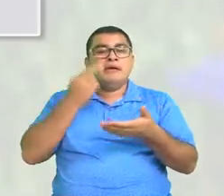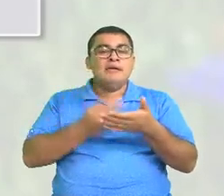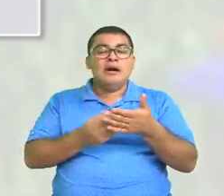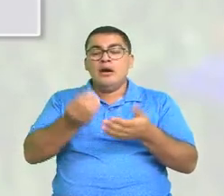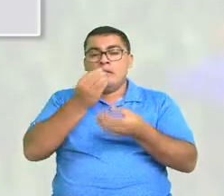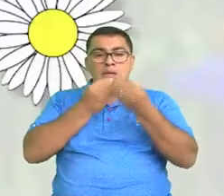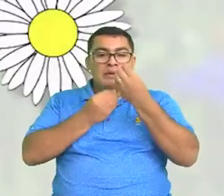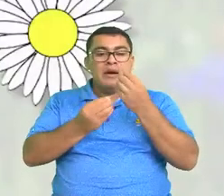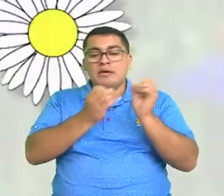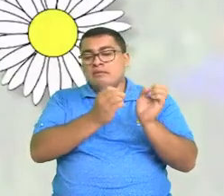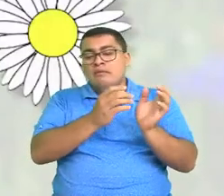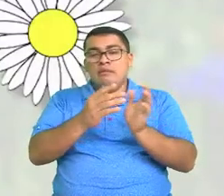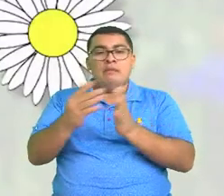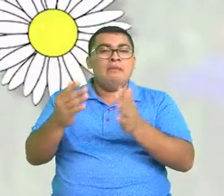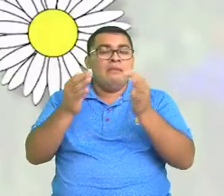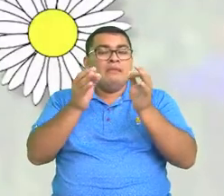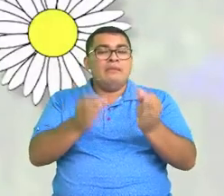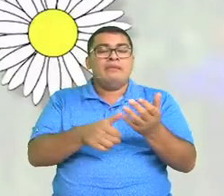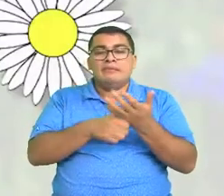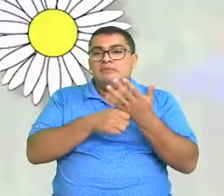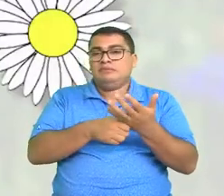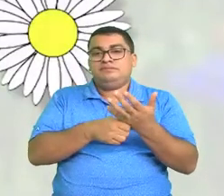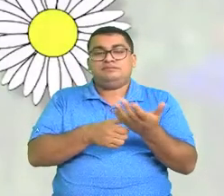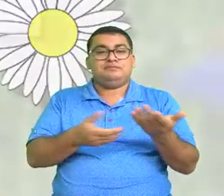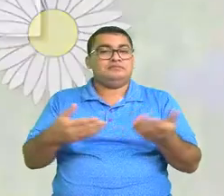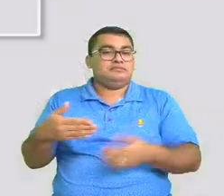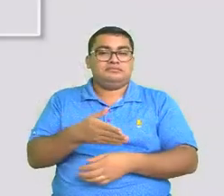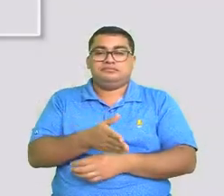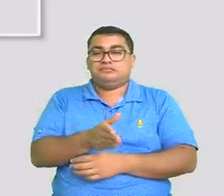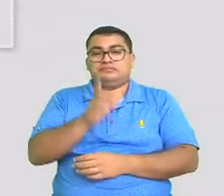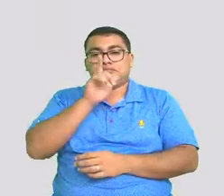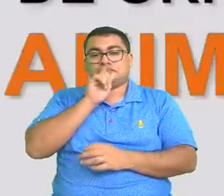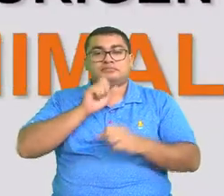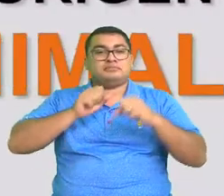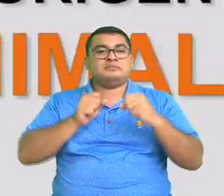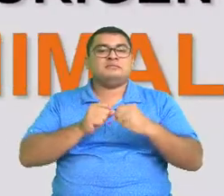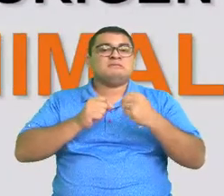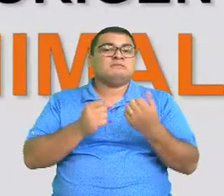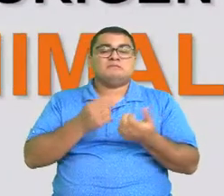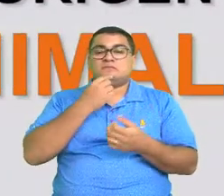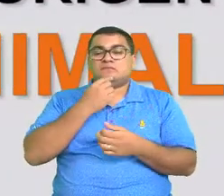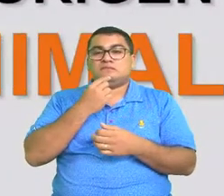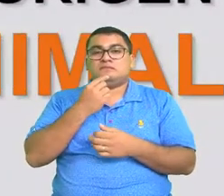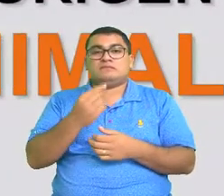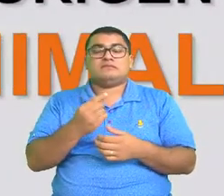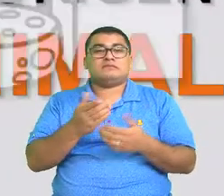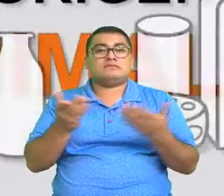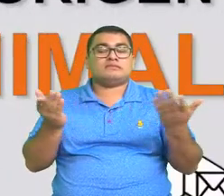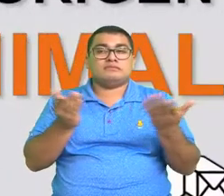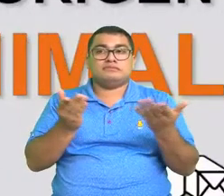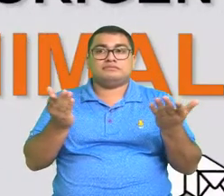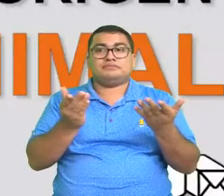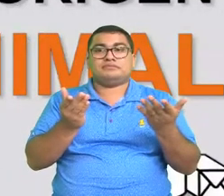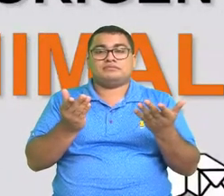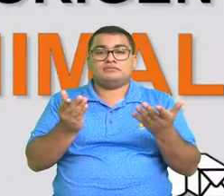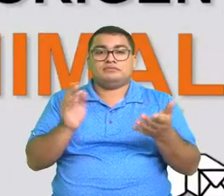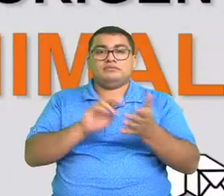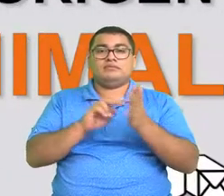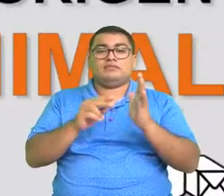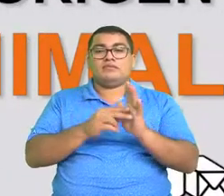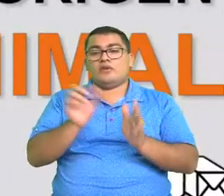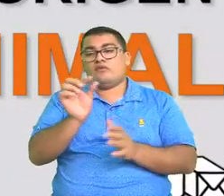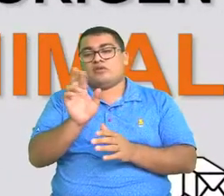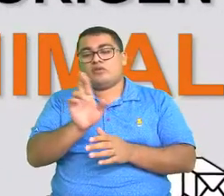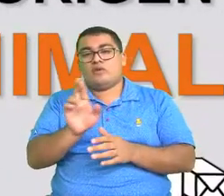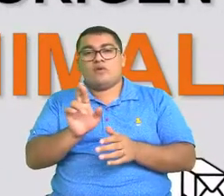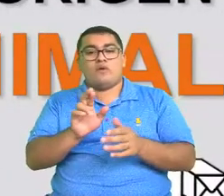alimentación balanceada. Tiene que comer carne, pescado, pollo. Tal vez le decimos de que no consuman frijolitos o lechuga,